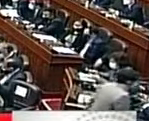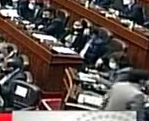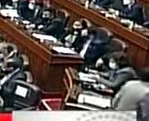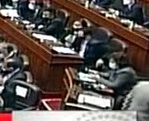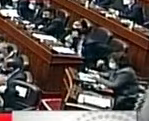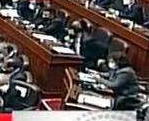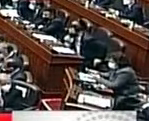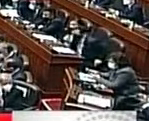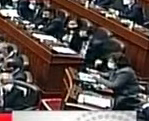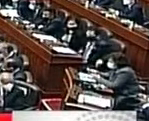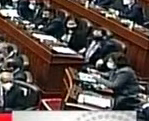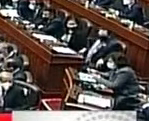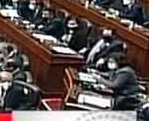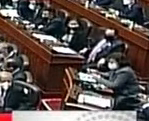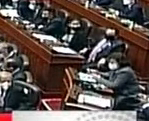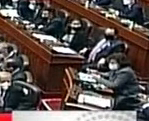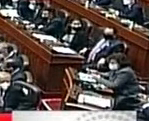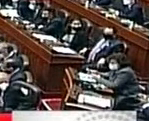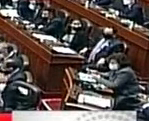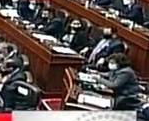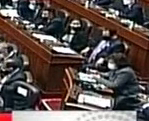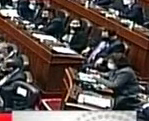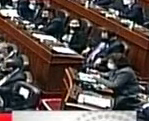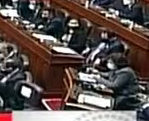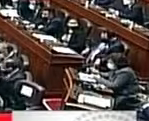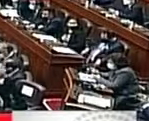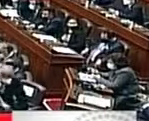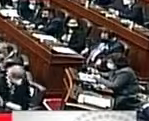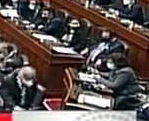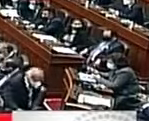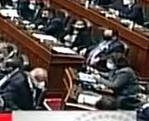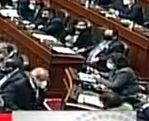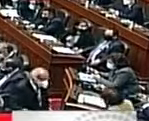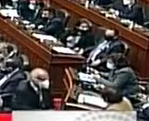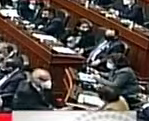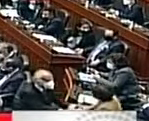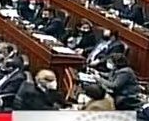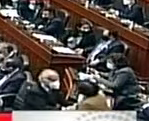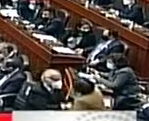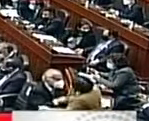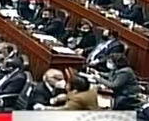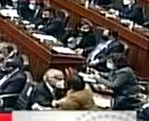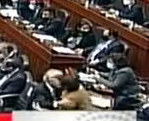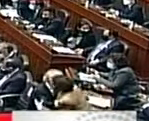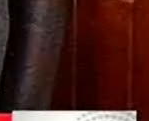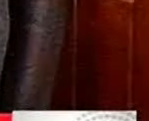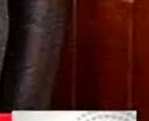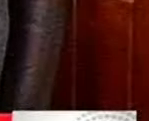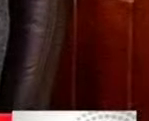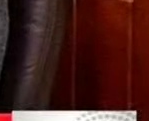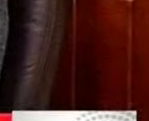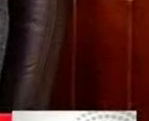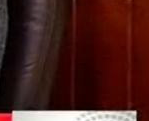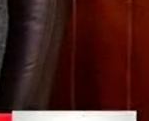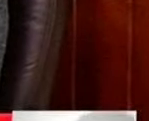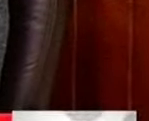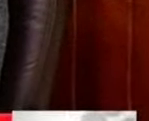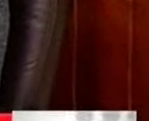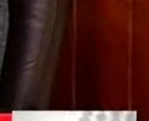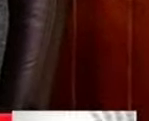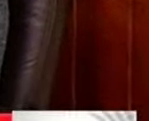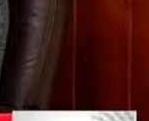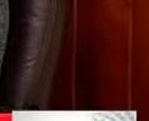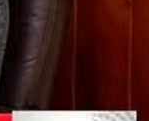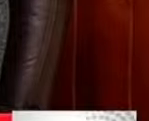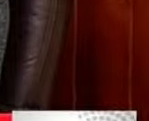Consejo de Ministros, el Presidente de la República aceptará la renuncia del Presidente del Consejo de Ministros y de los demás ministros, que debe realizarse de